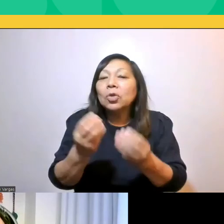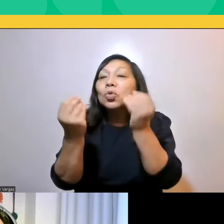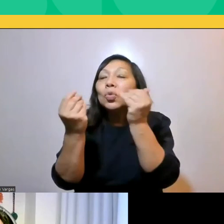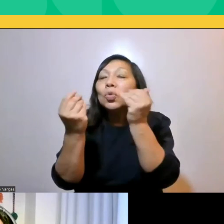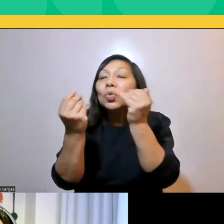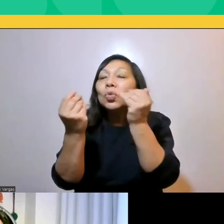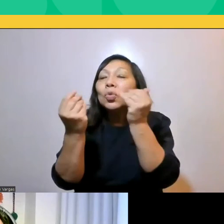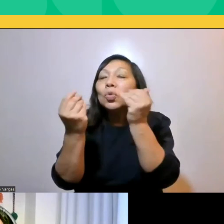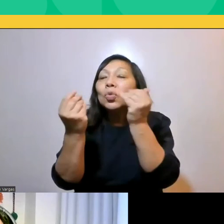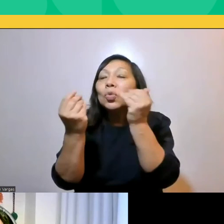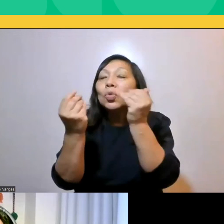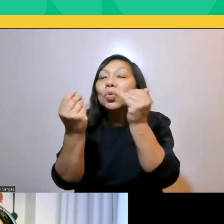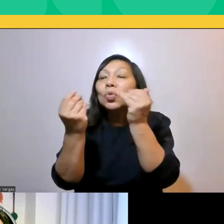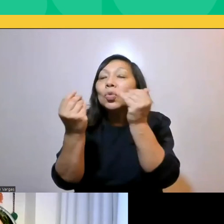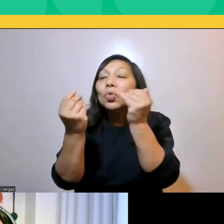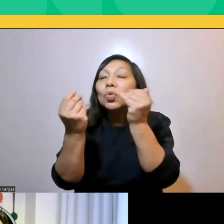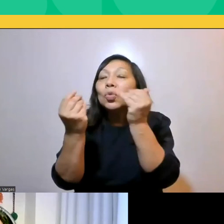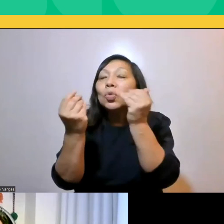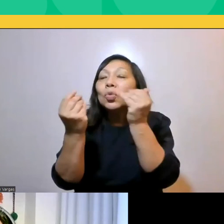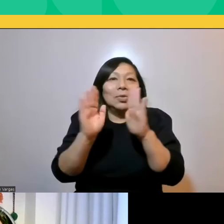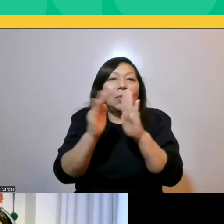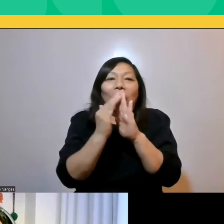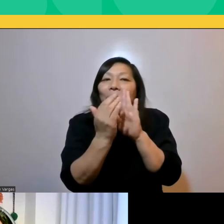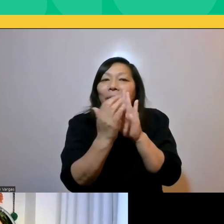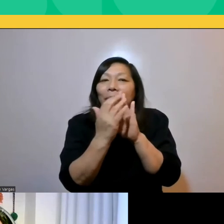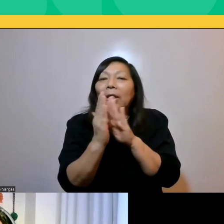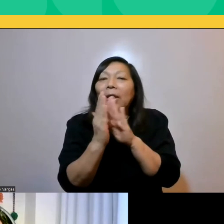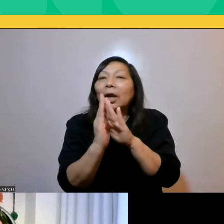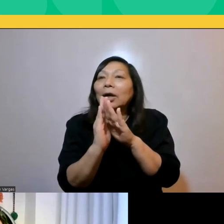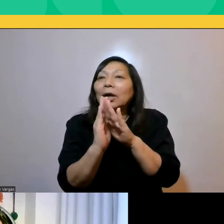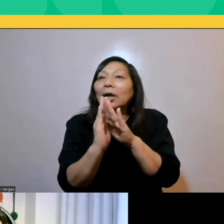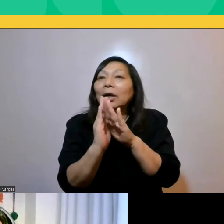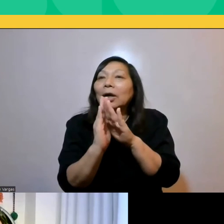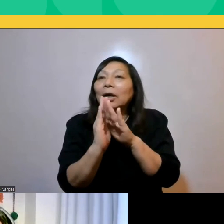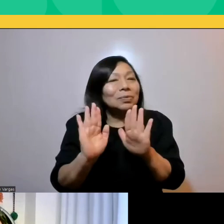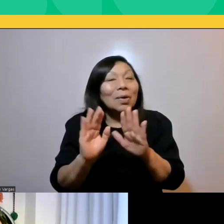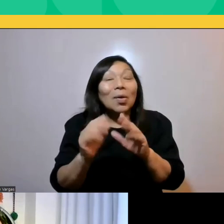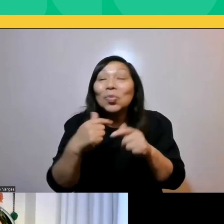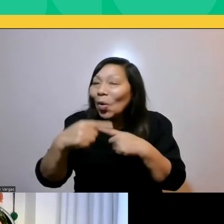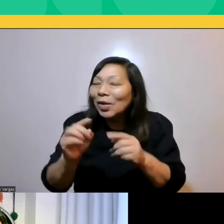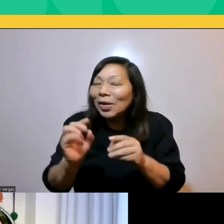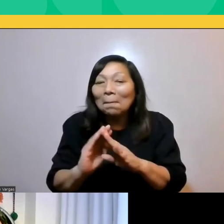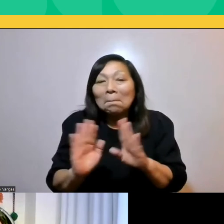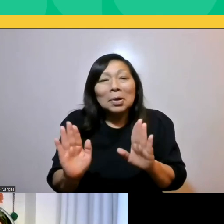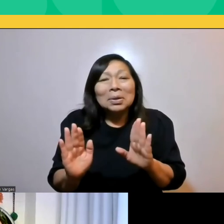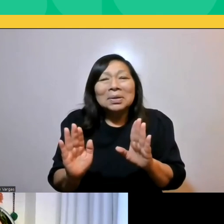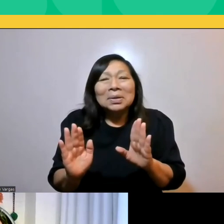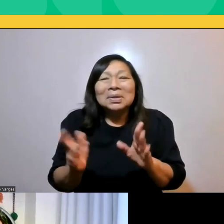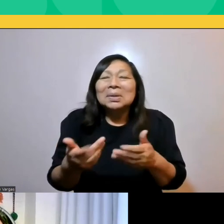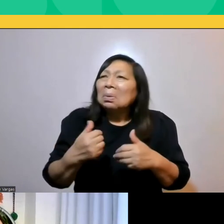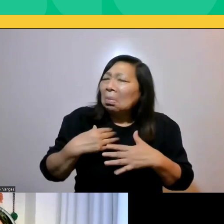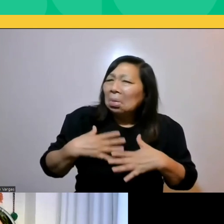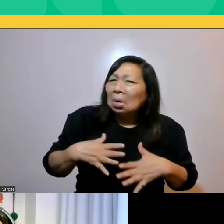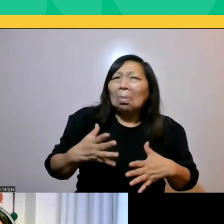el jabón líquido, ¿no? Y sí se recomienda como uso diario. Si no lo usas diariamente, de repente un día que estás tranquila, no